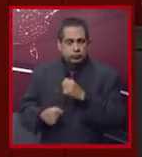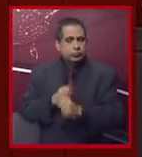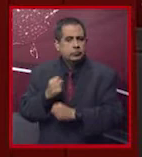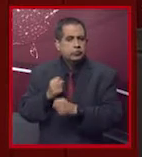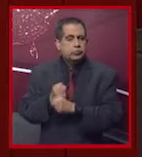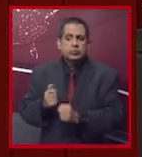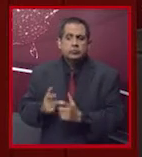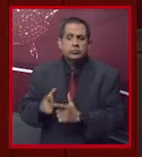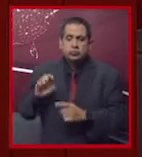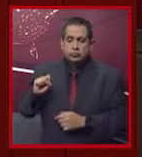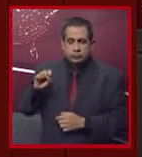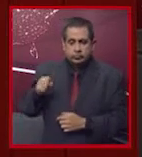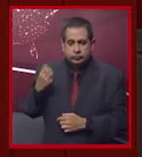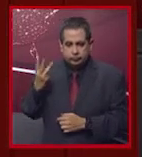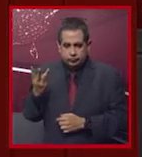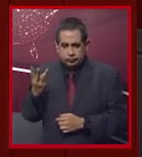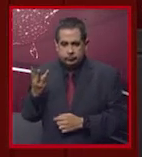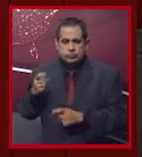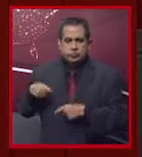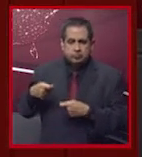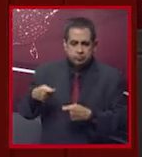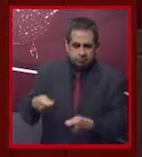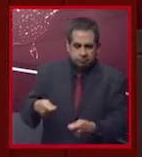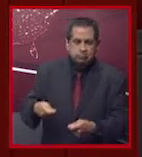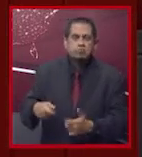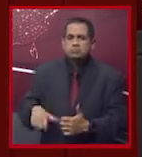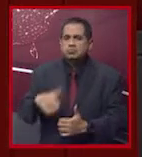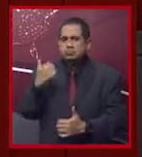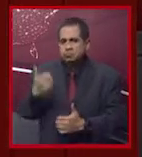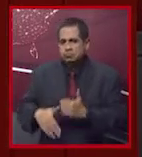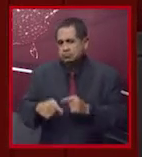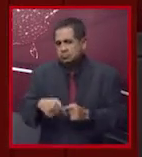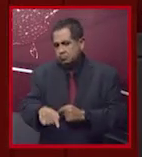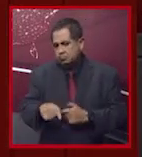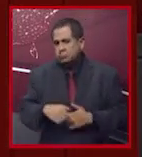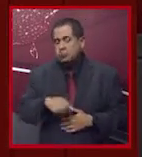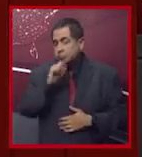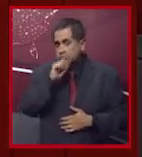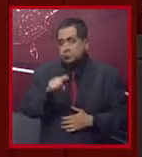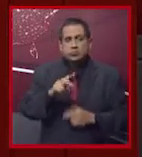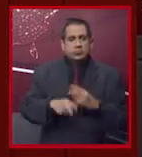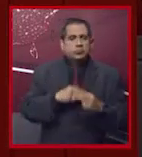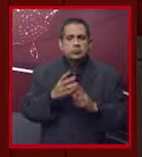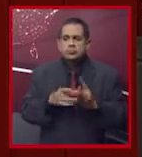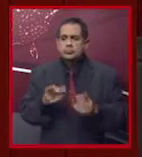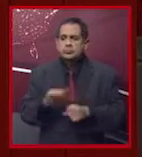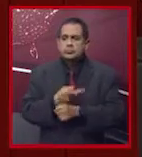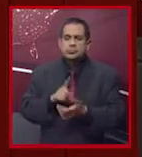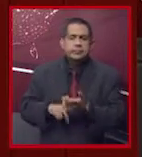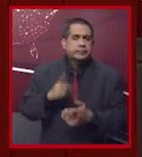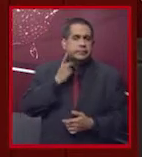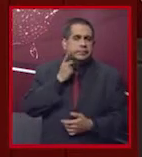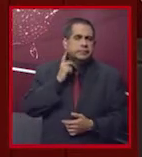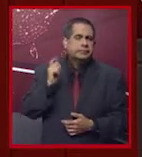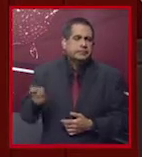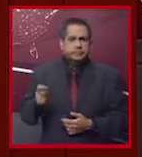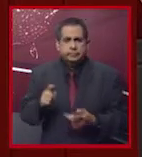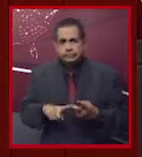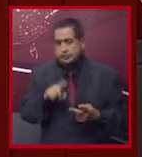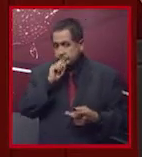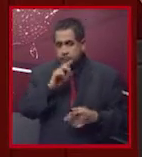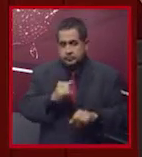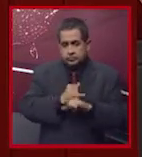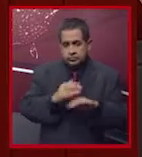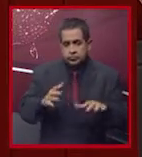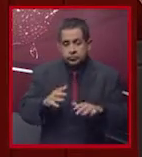de la actual 63ª legislatura. Información relevante de la actividad en la Cámara de Diputados y también